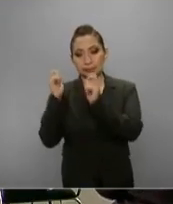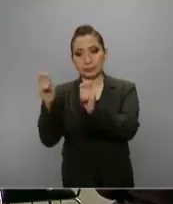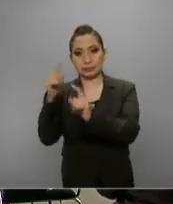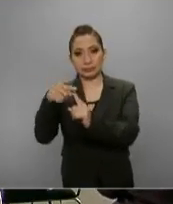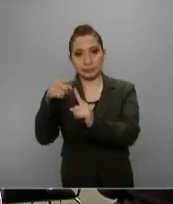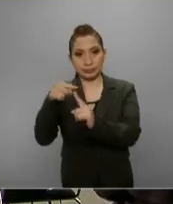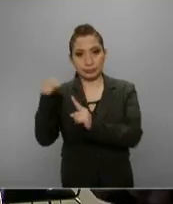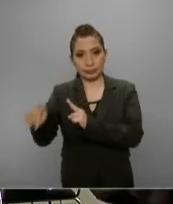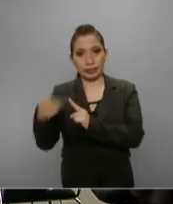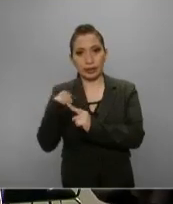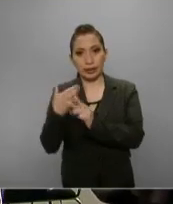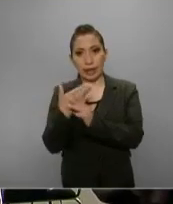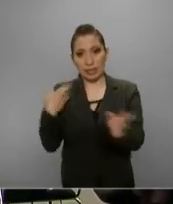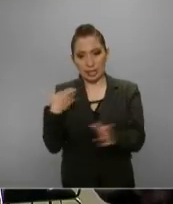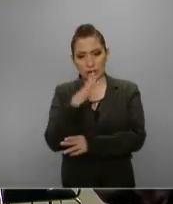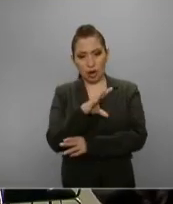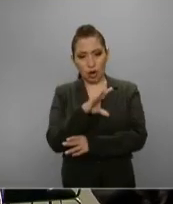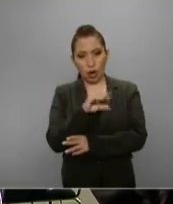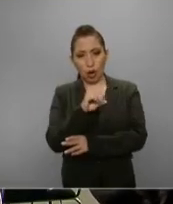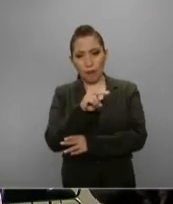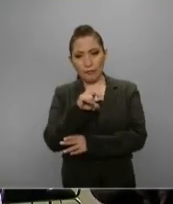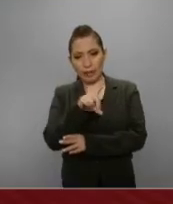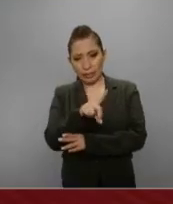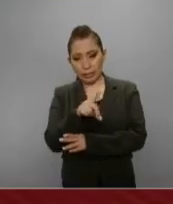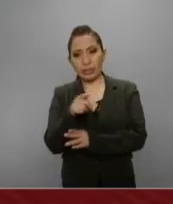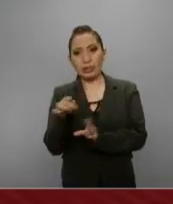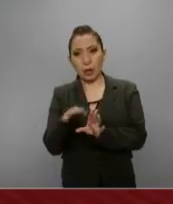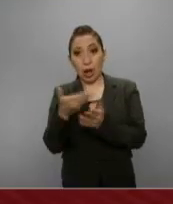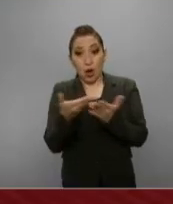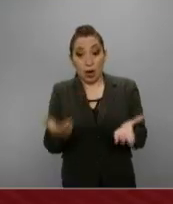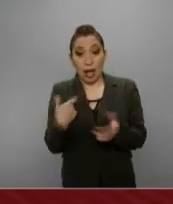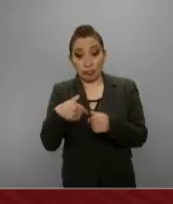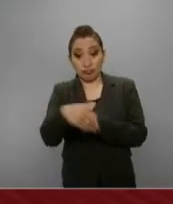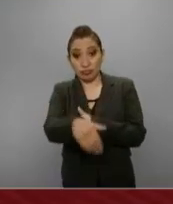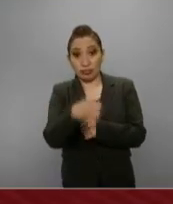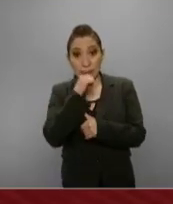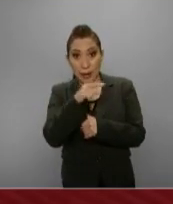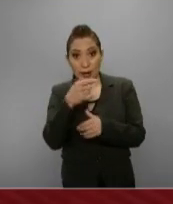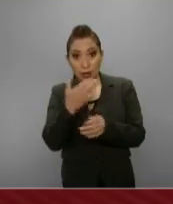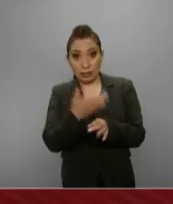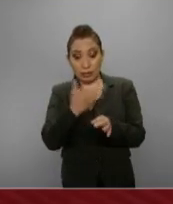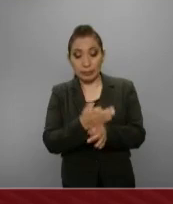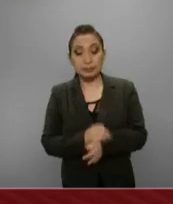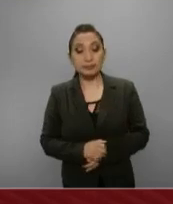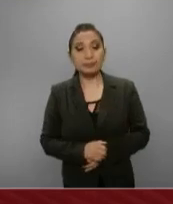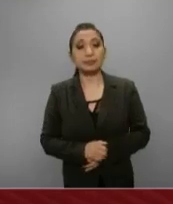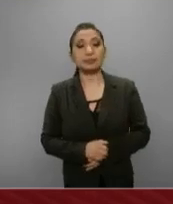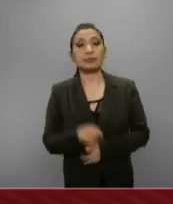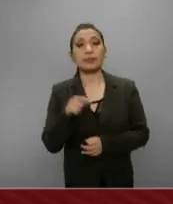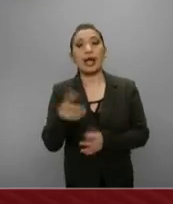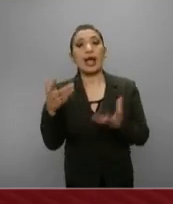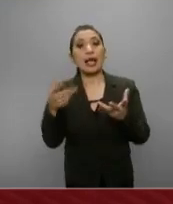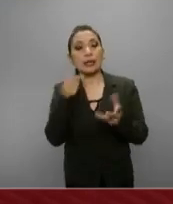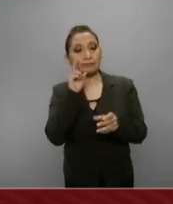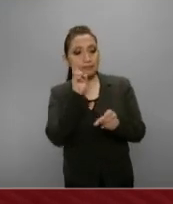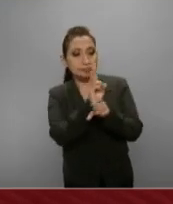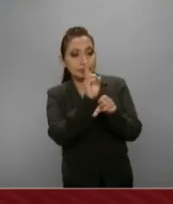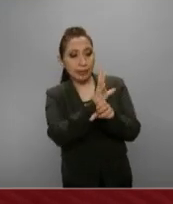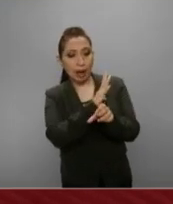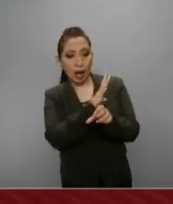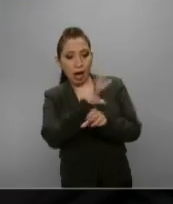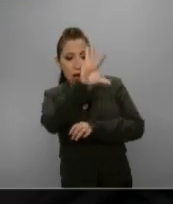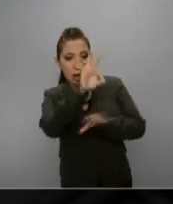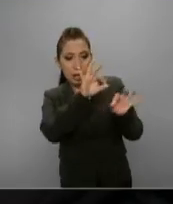encomienda de, previo al COVID, con mayor razón ahora durante el COVID, de asegurarse